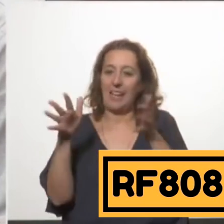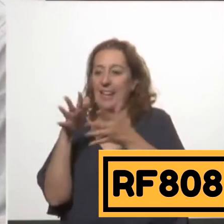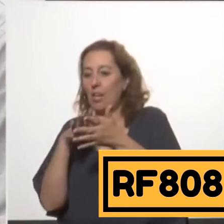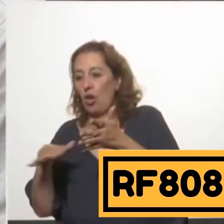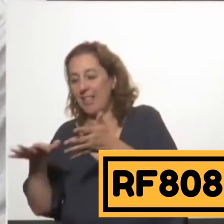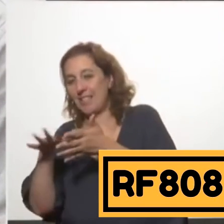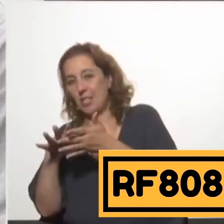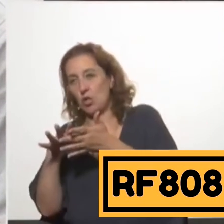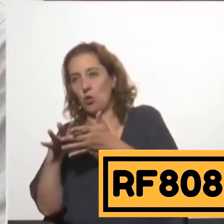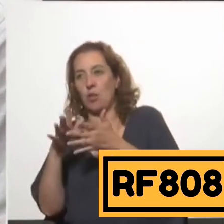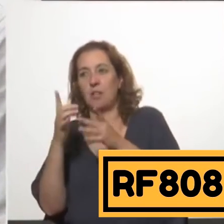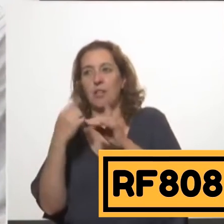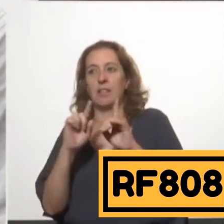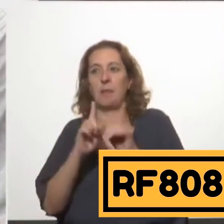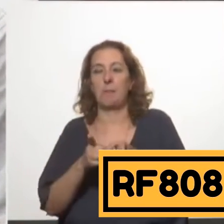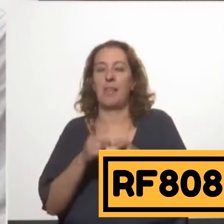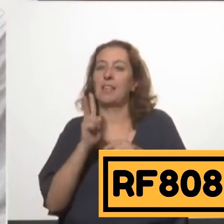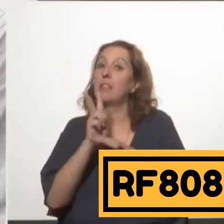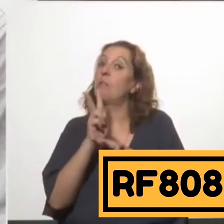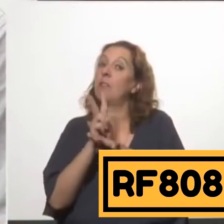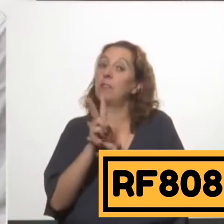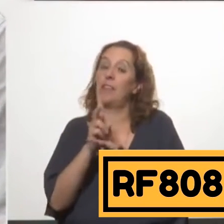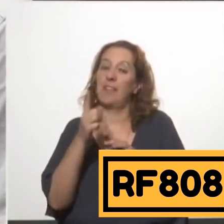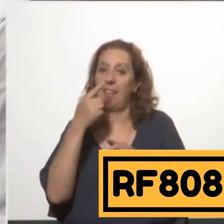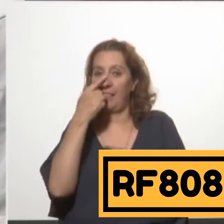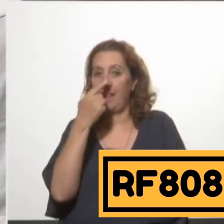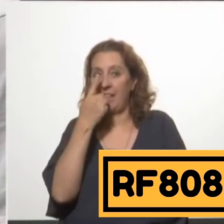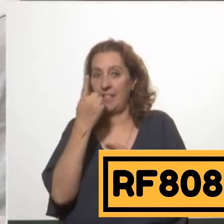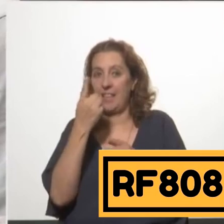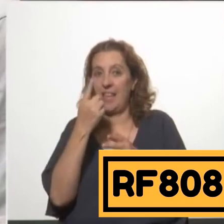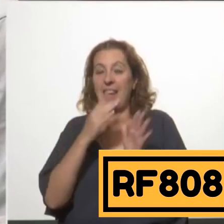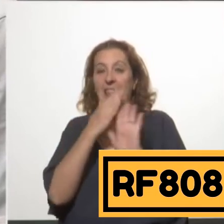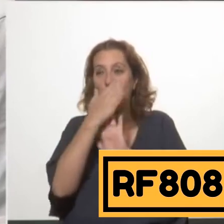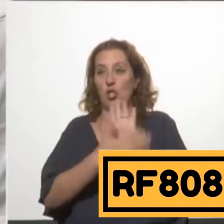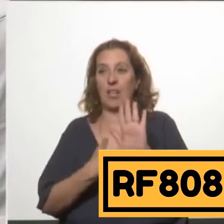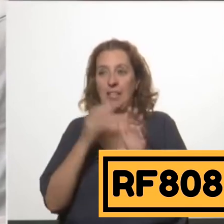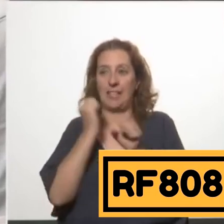regionalización y sobre todo defender los intereses nacionales y el trabajo nacional. Muchas gracias, señor presidente.